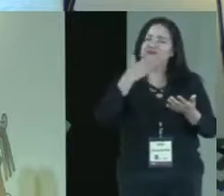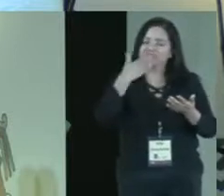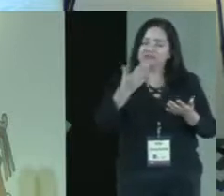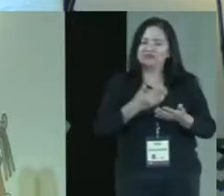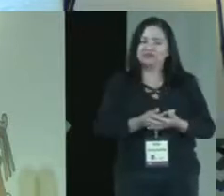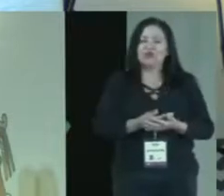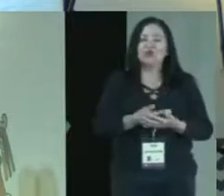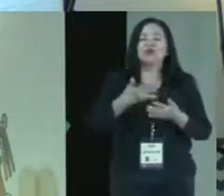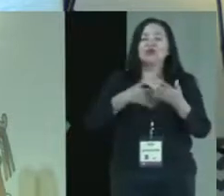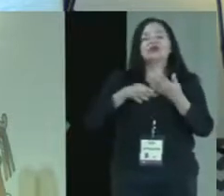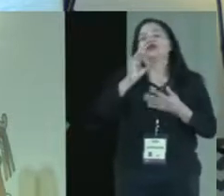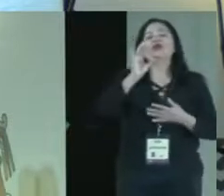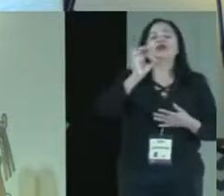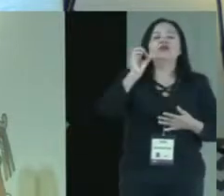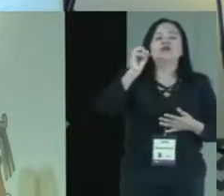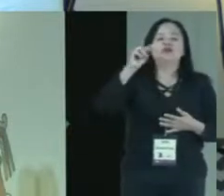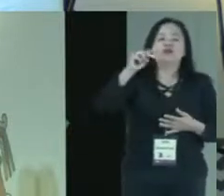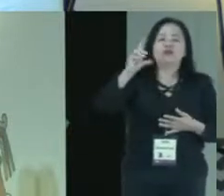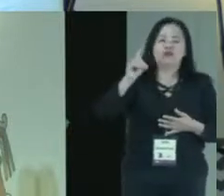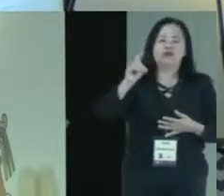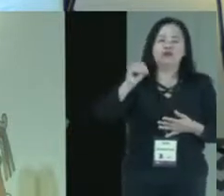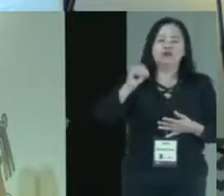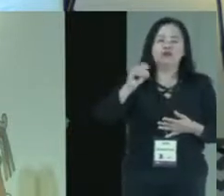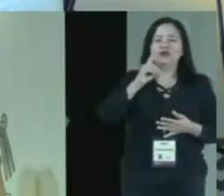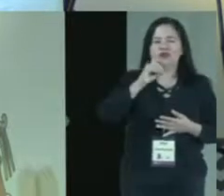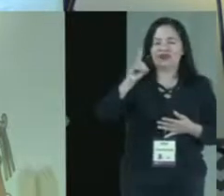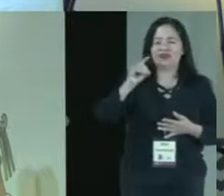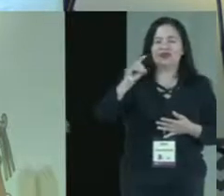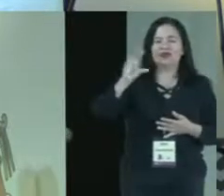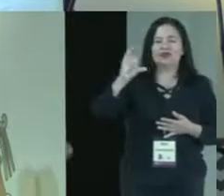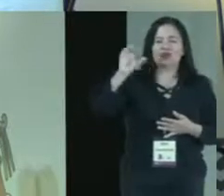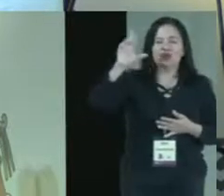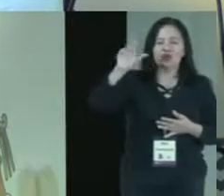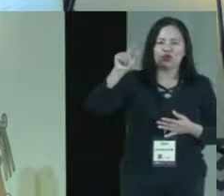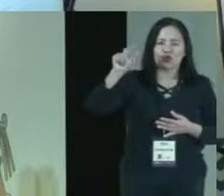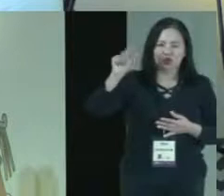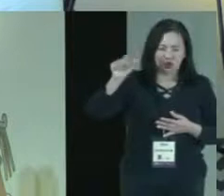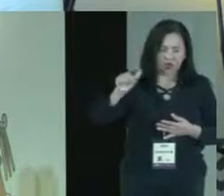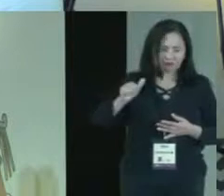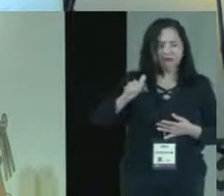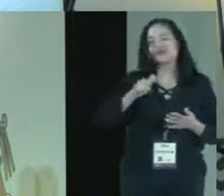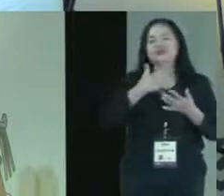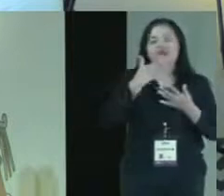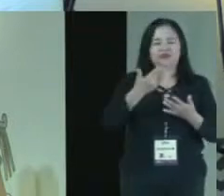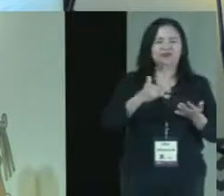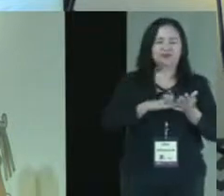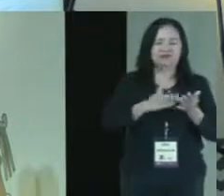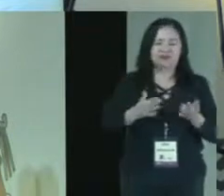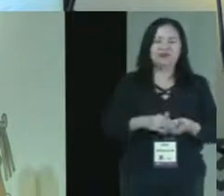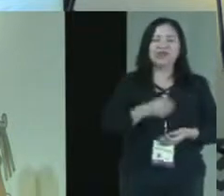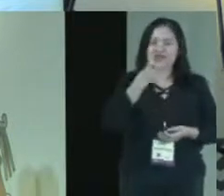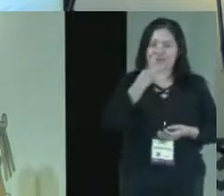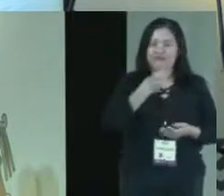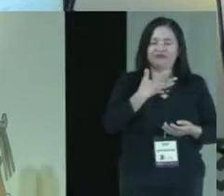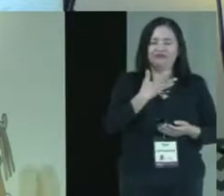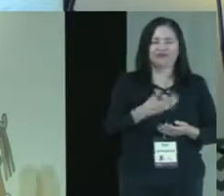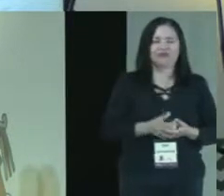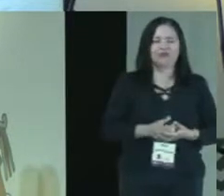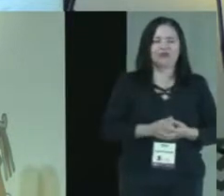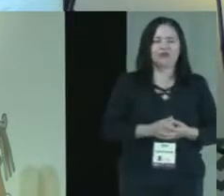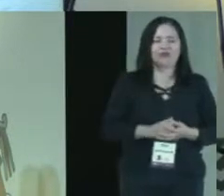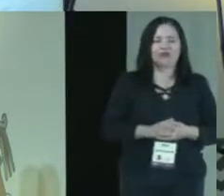Fondo de Cultura Económica, continúa el privilegio. Esto es lo que tenemos. Por otra